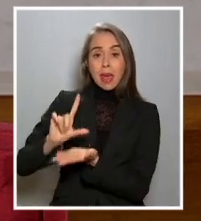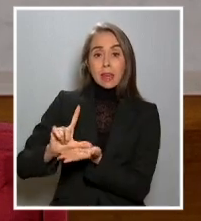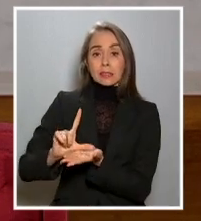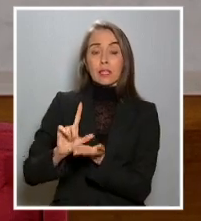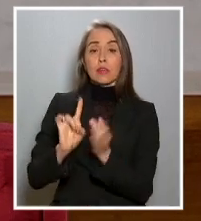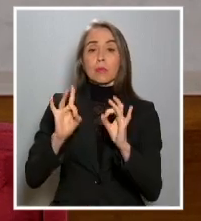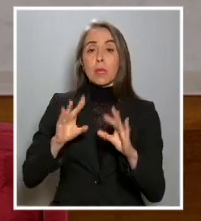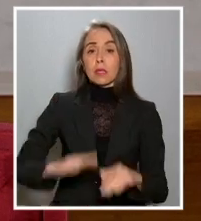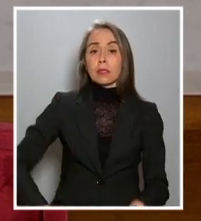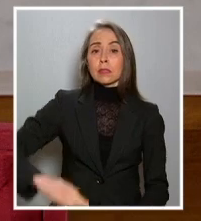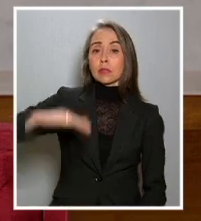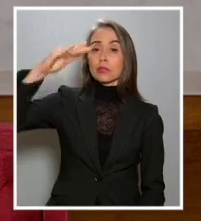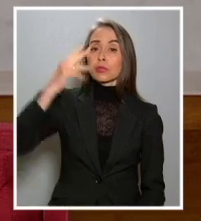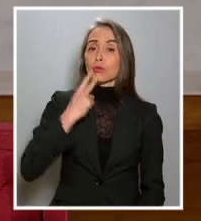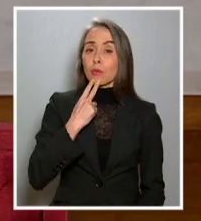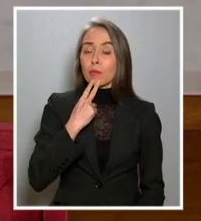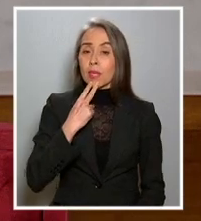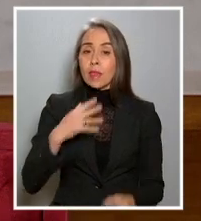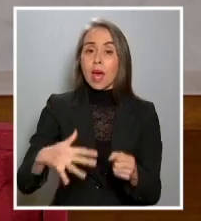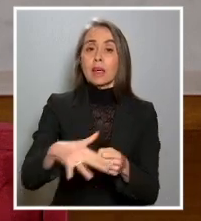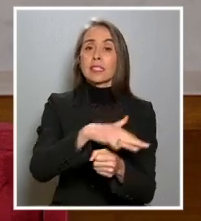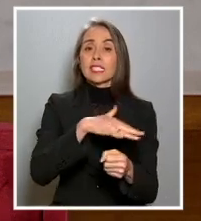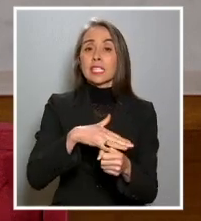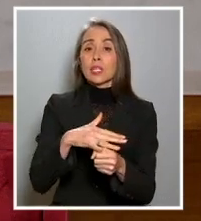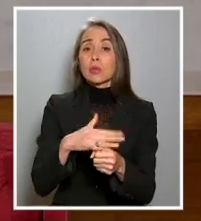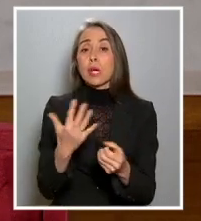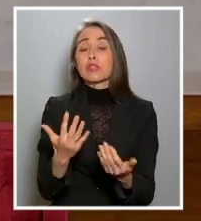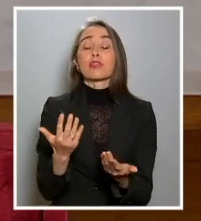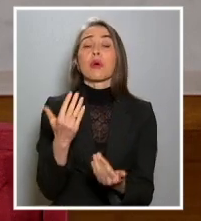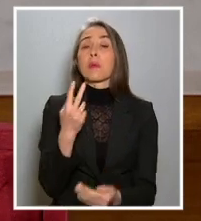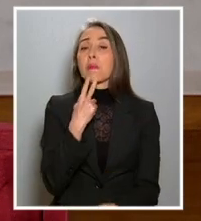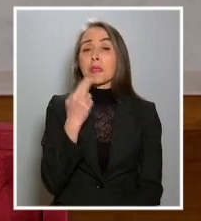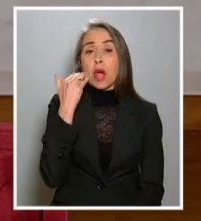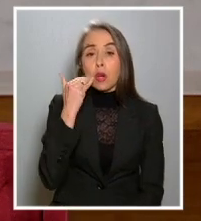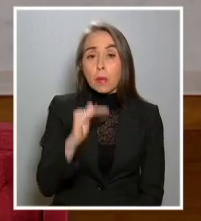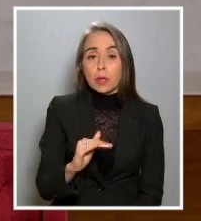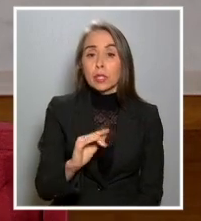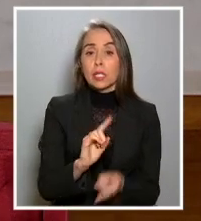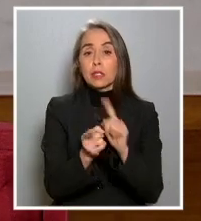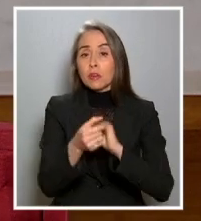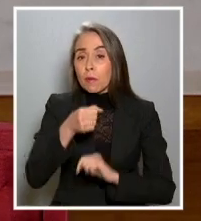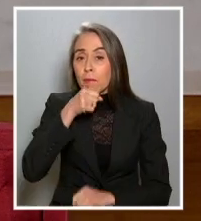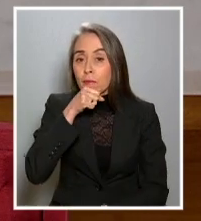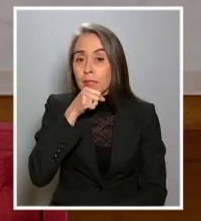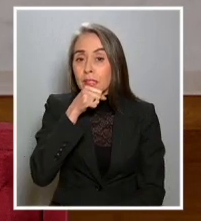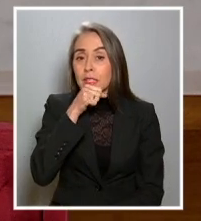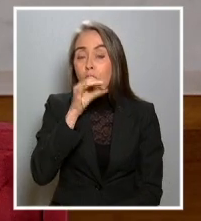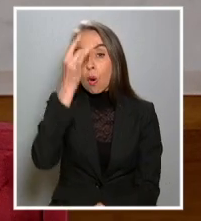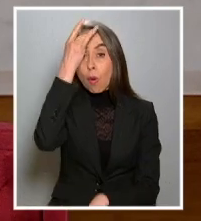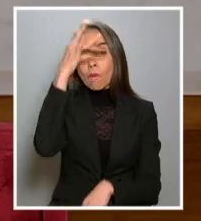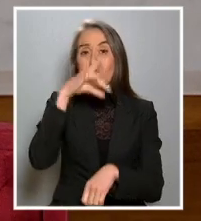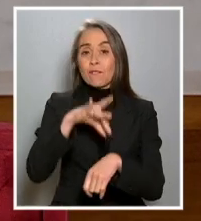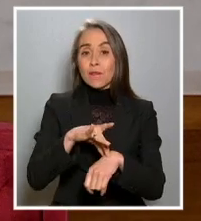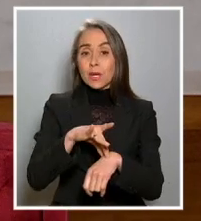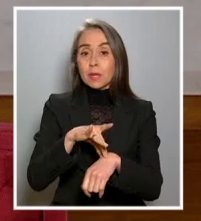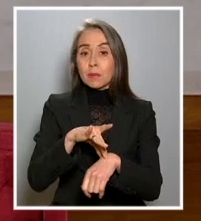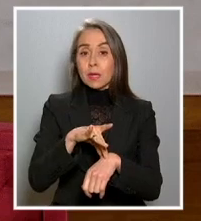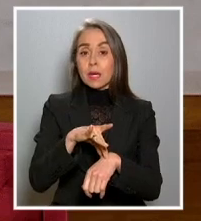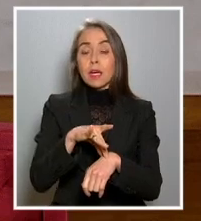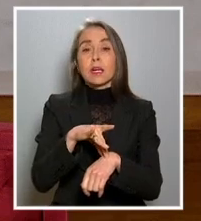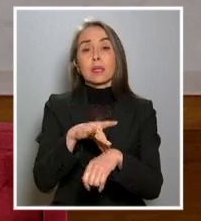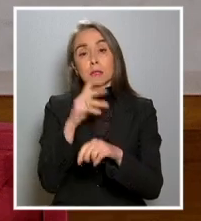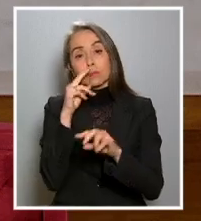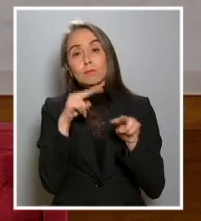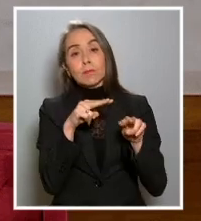vital, y que las circunstancias de la vida, como la niñez, la vejez o la enfermedad, se entiendan